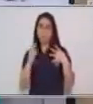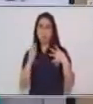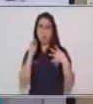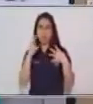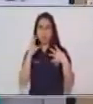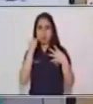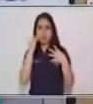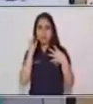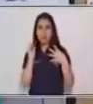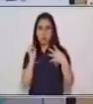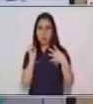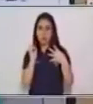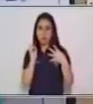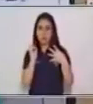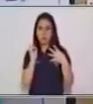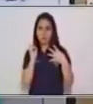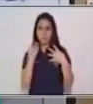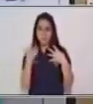asonante.